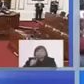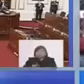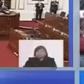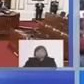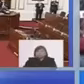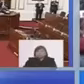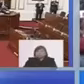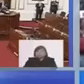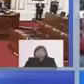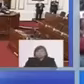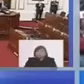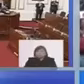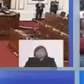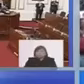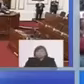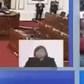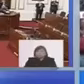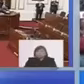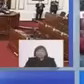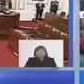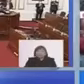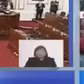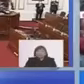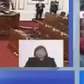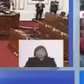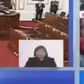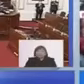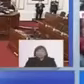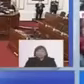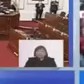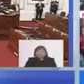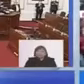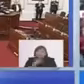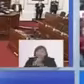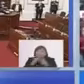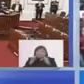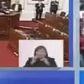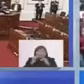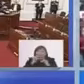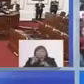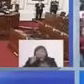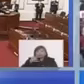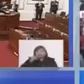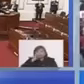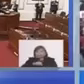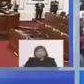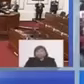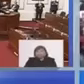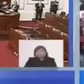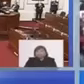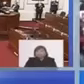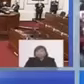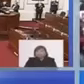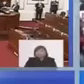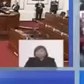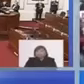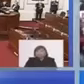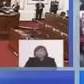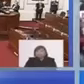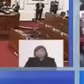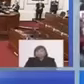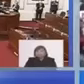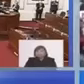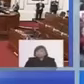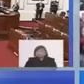sesión de urgencia que estaba prevista con otros fines, que era la de discutir la destitución de Castillo y que empezó por